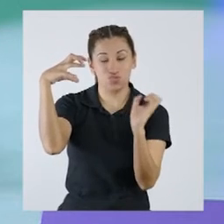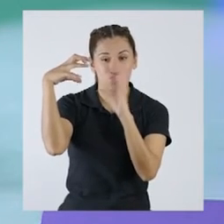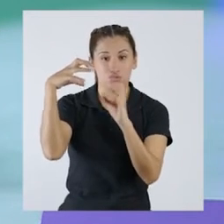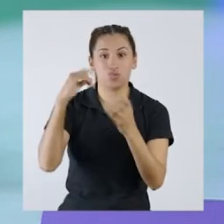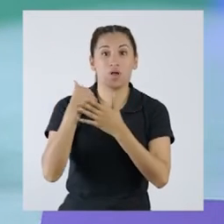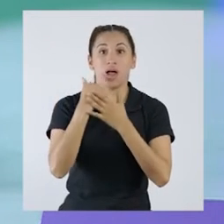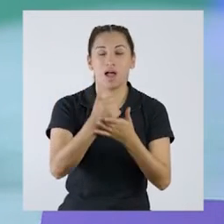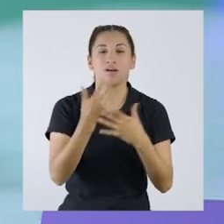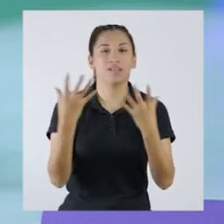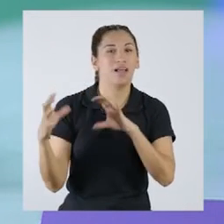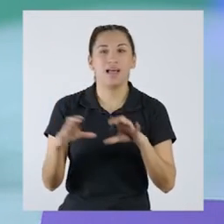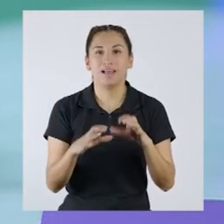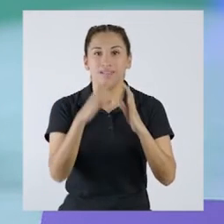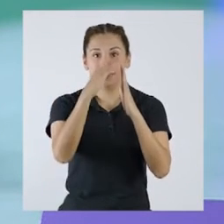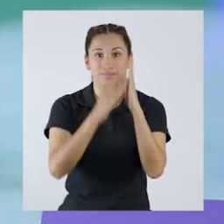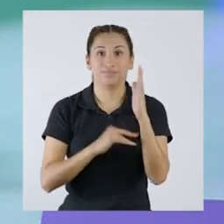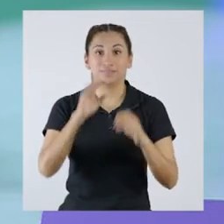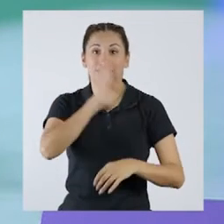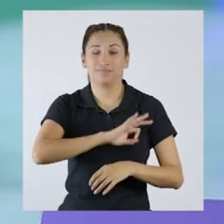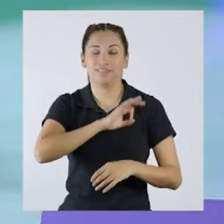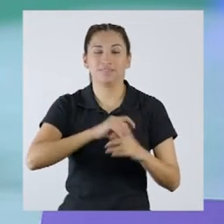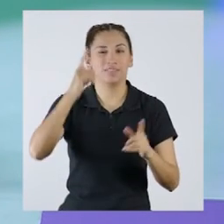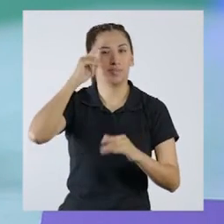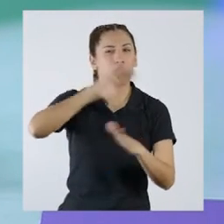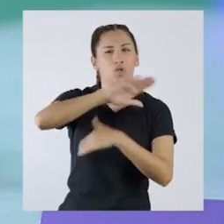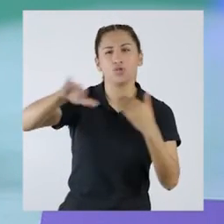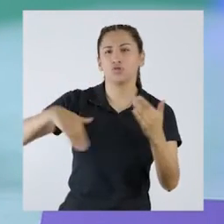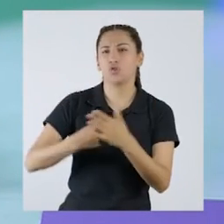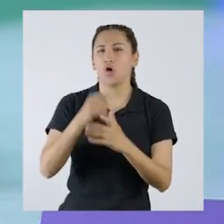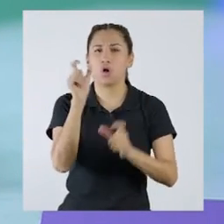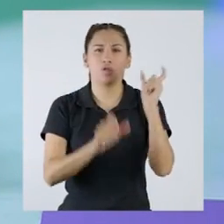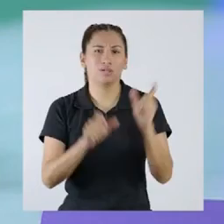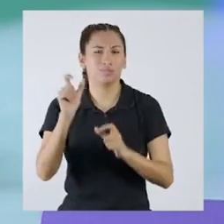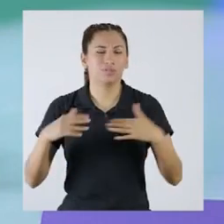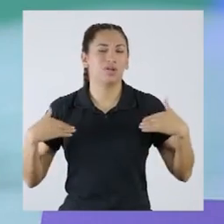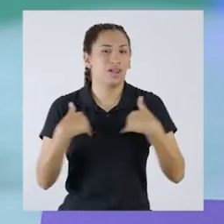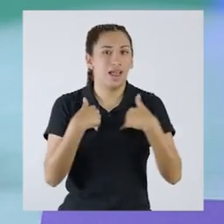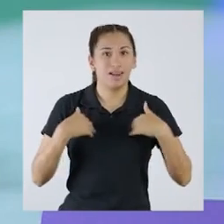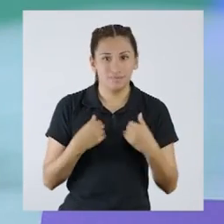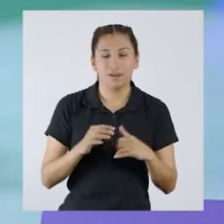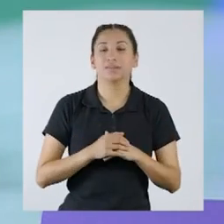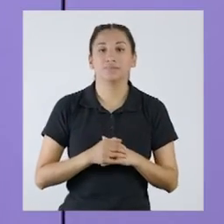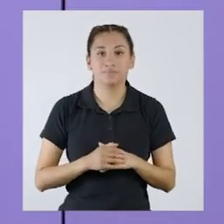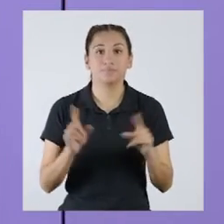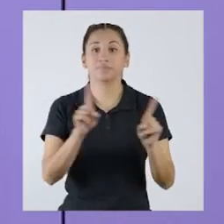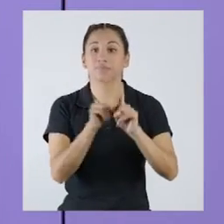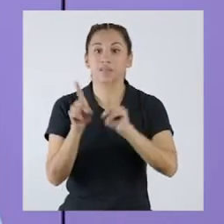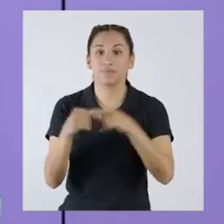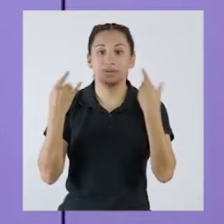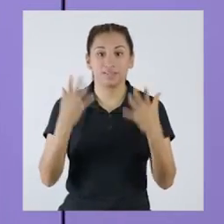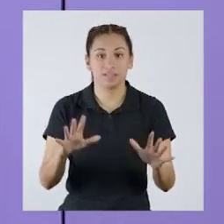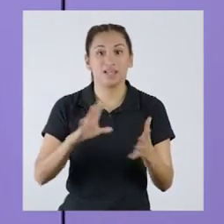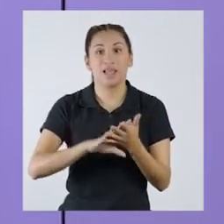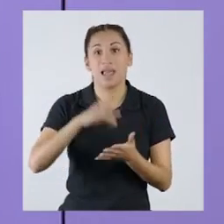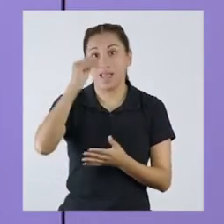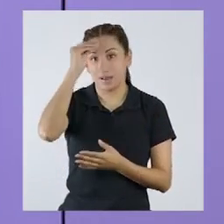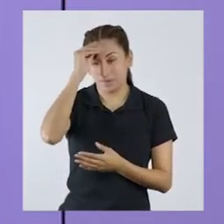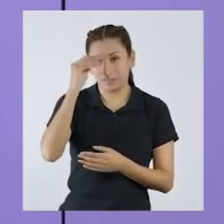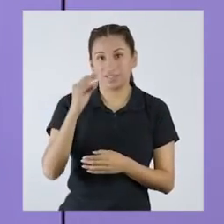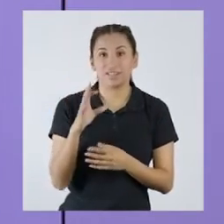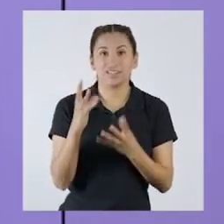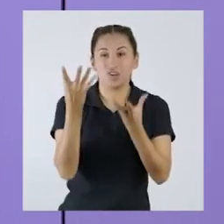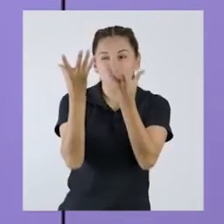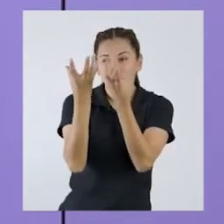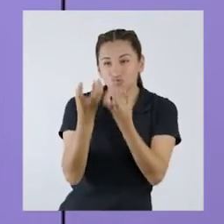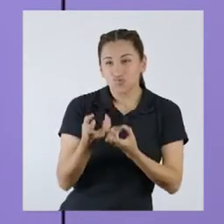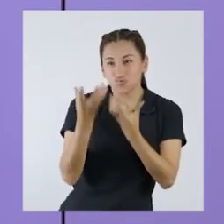libera oxígeno al ambiente, lo cual nos beneficia a todos los seres vivos. También hemos aprendido que la